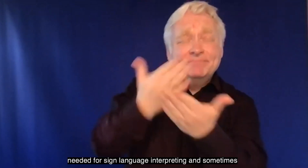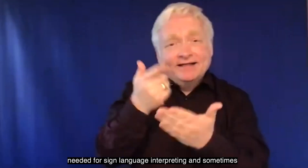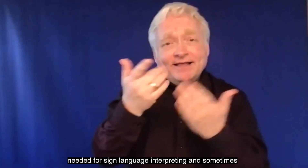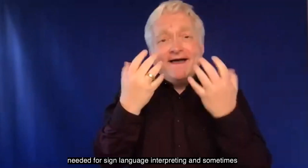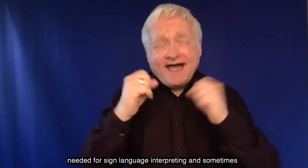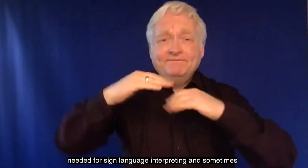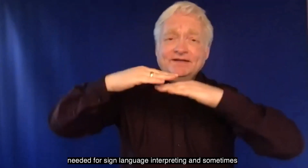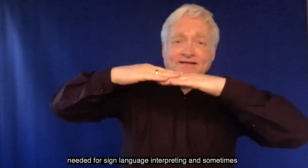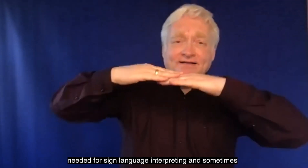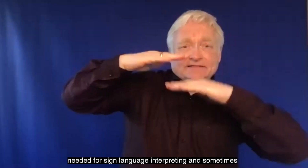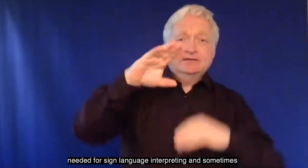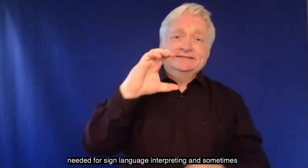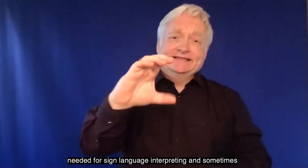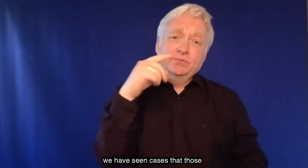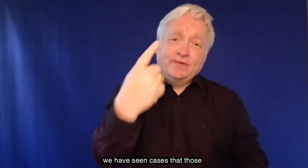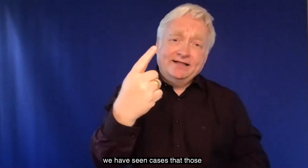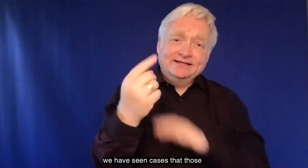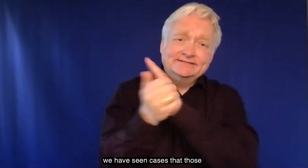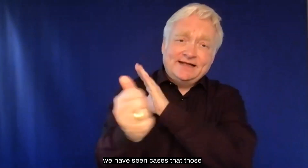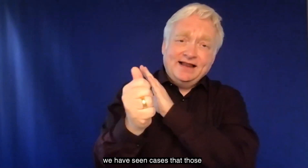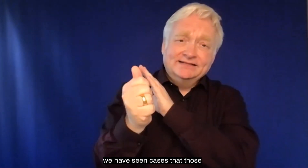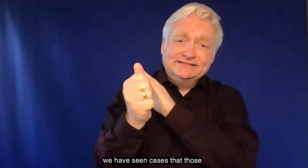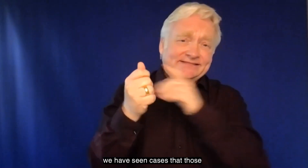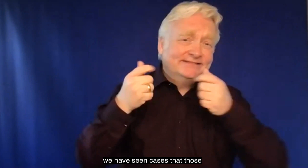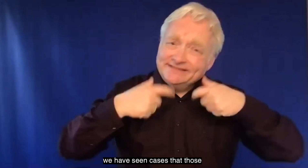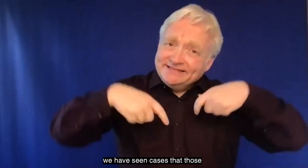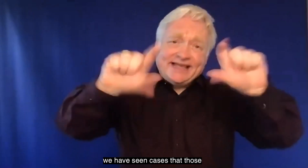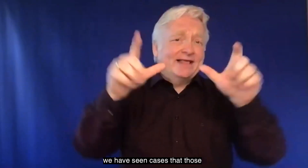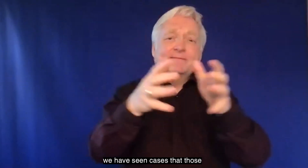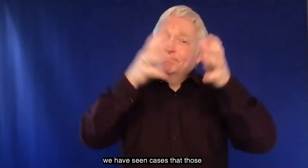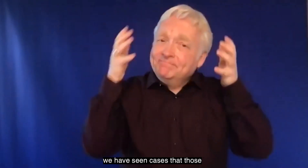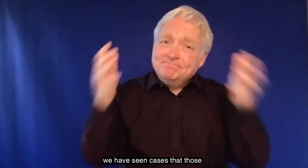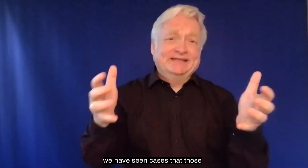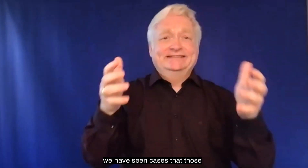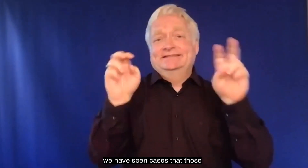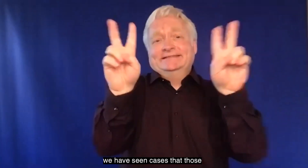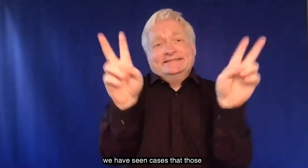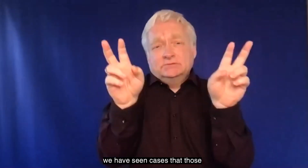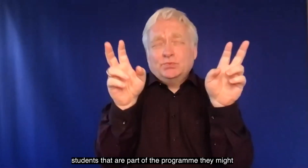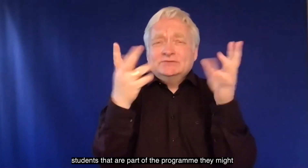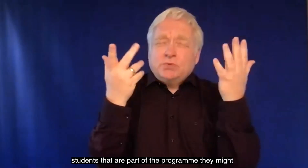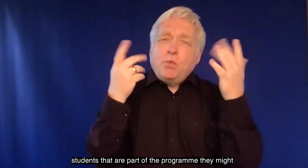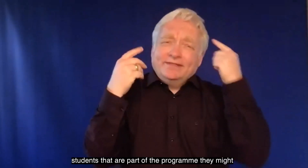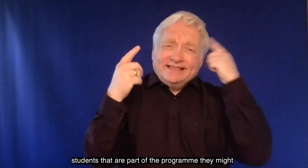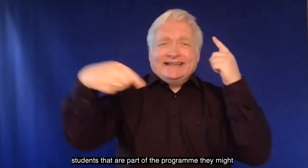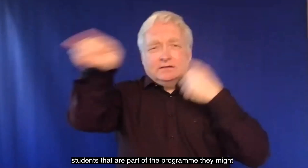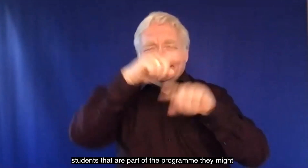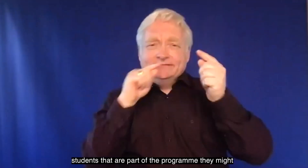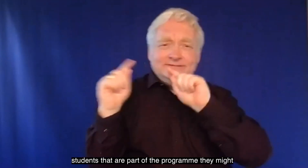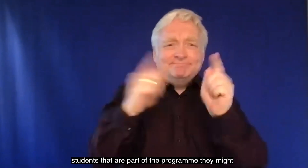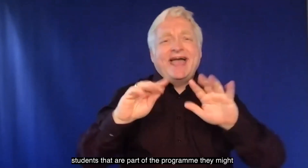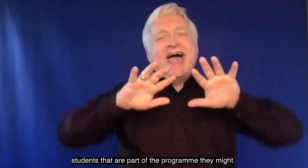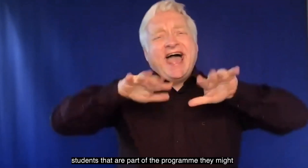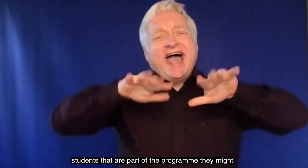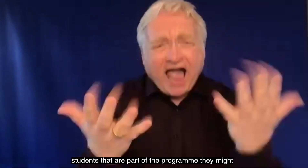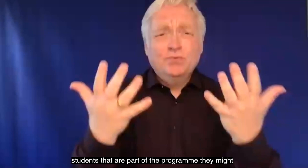esas alumnas que están estudiando interpretación de lengua de signos llegan a un nivel de B2 o a lo sumo